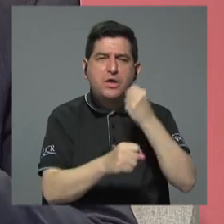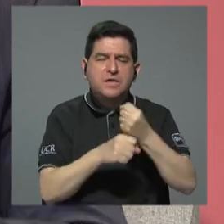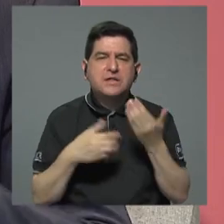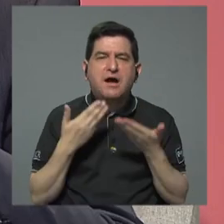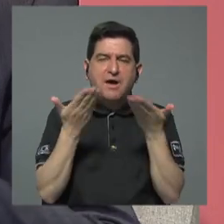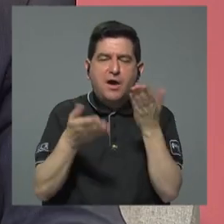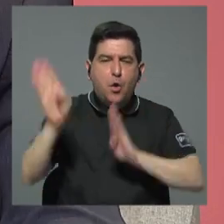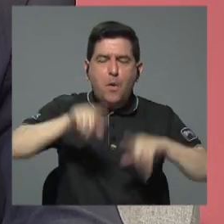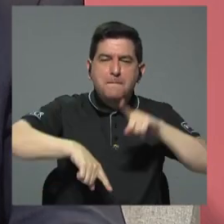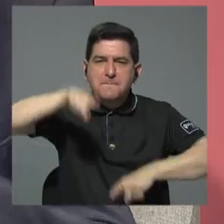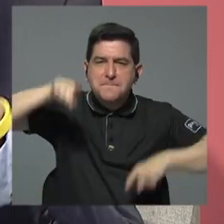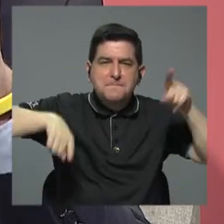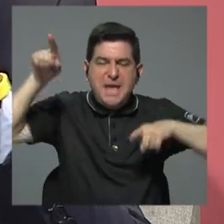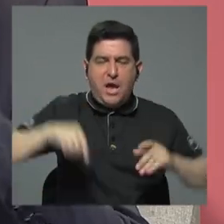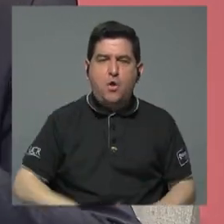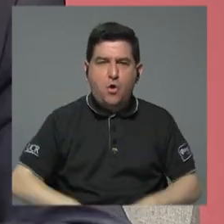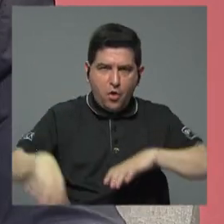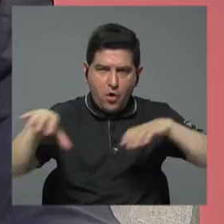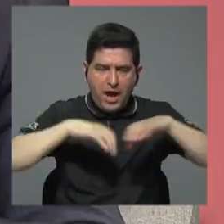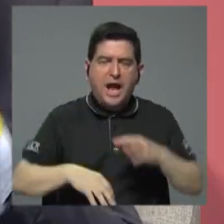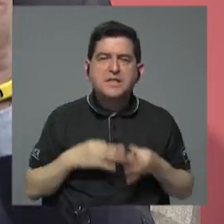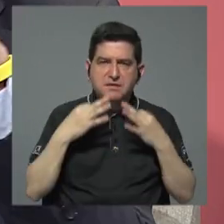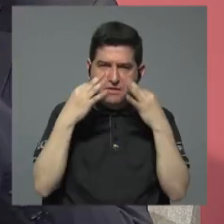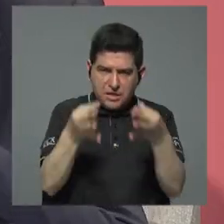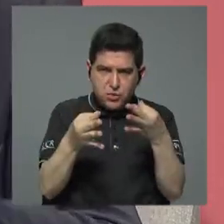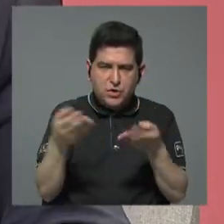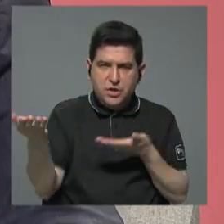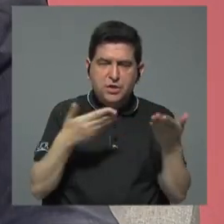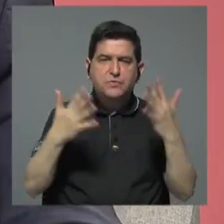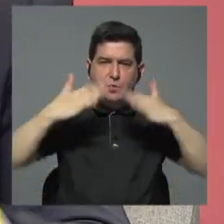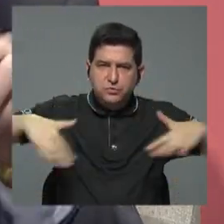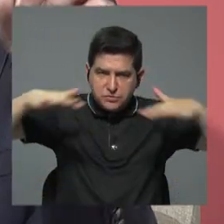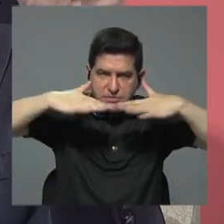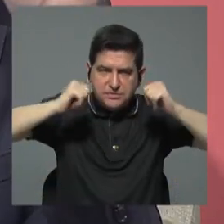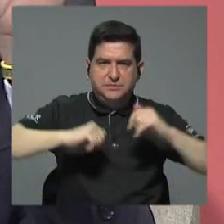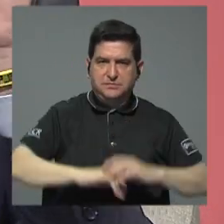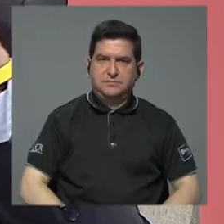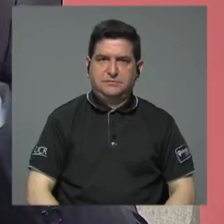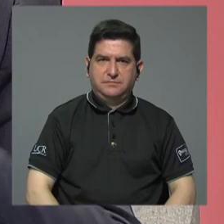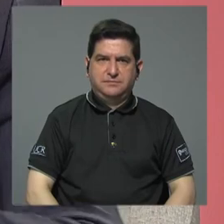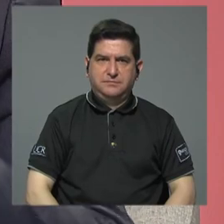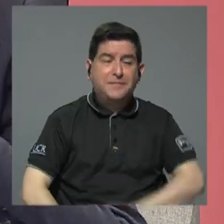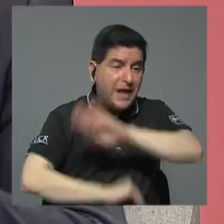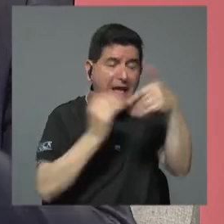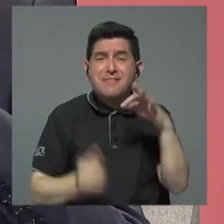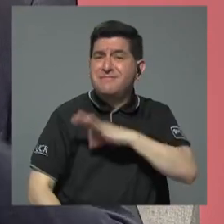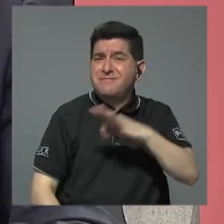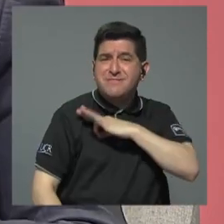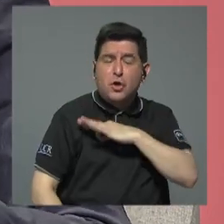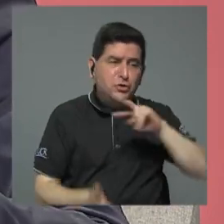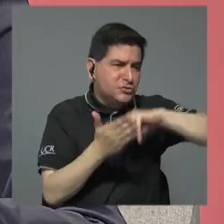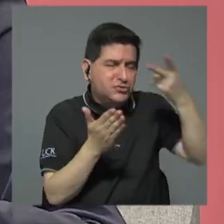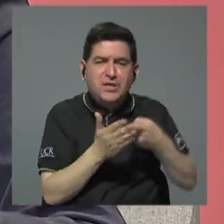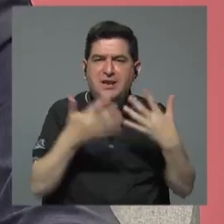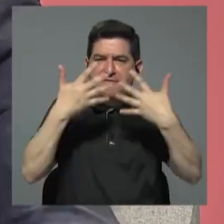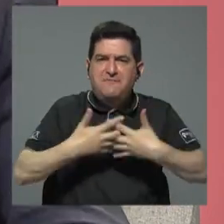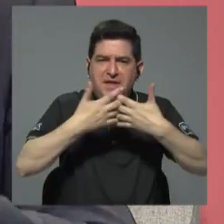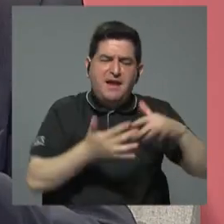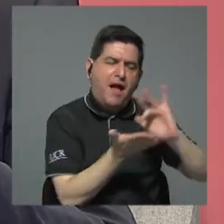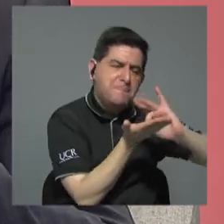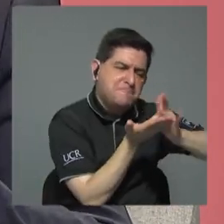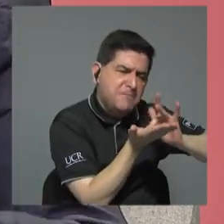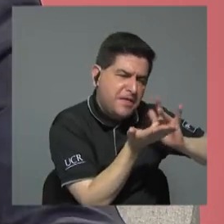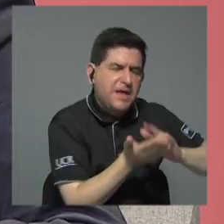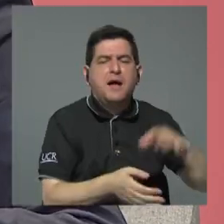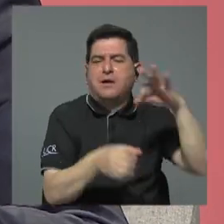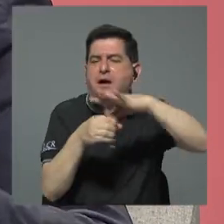genera la biodiversidad en actividades de turismo, en servicios ambientales, en todos los beneficios que genera para la industria farmacéutica,